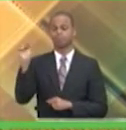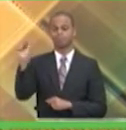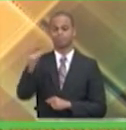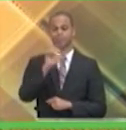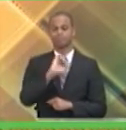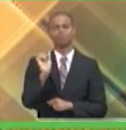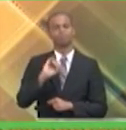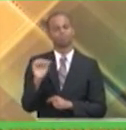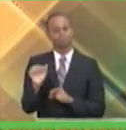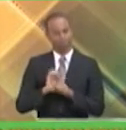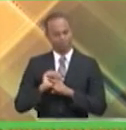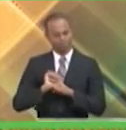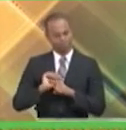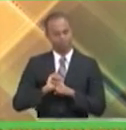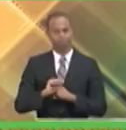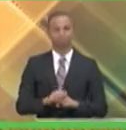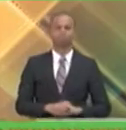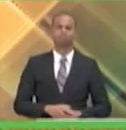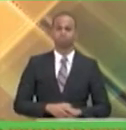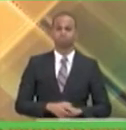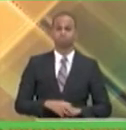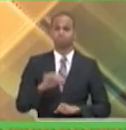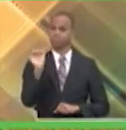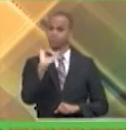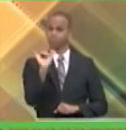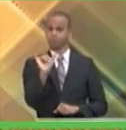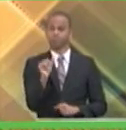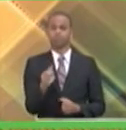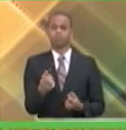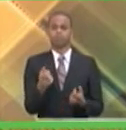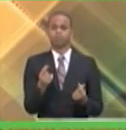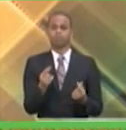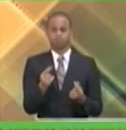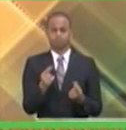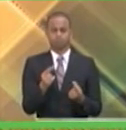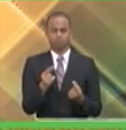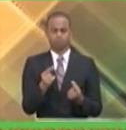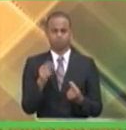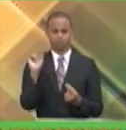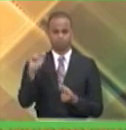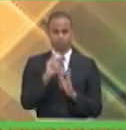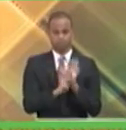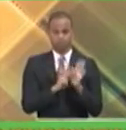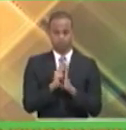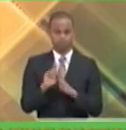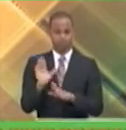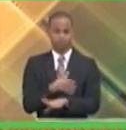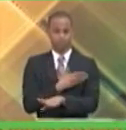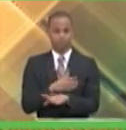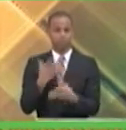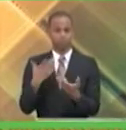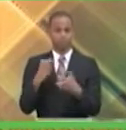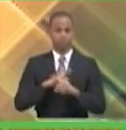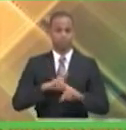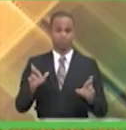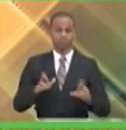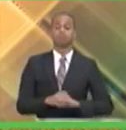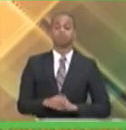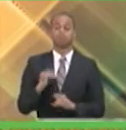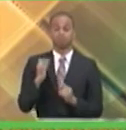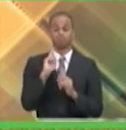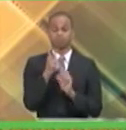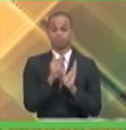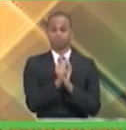ya tuvieron esa capacitación. Se realizaron los audios de esos videos, ya lo tenemos todo listo. Ahora, en la segunda etapa